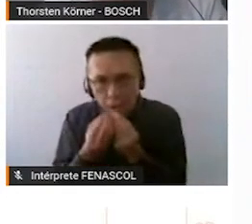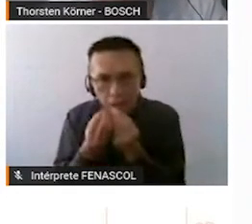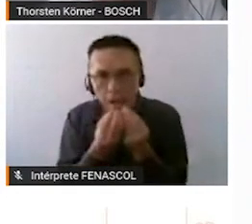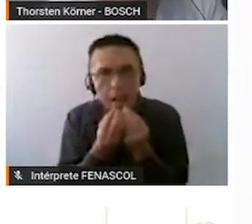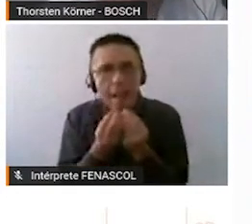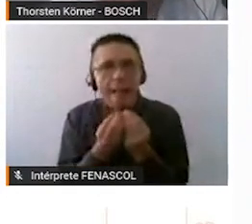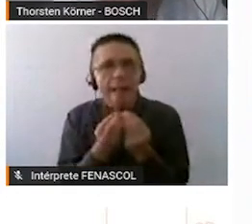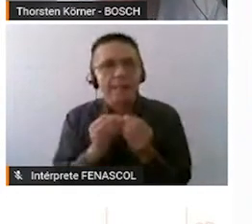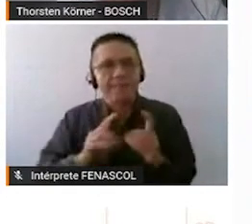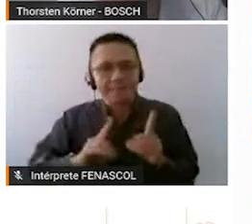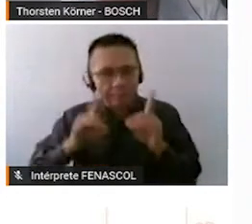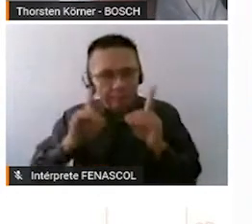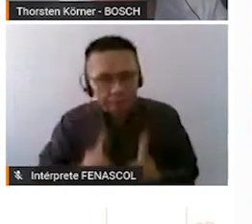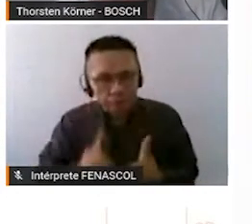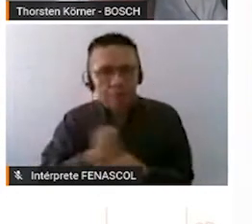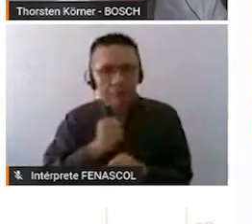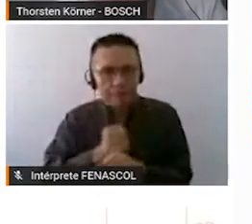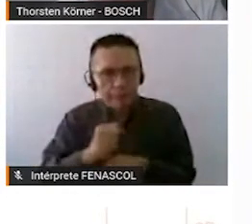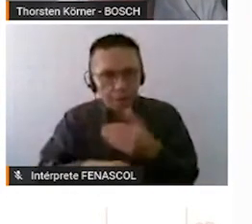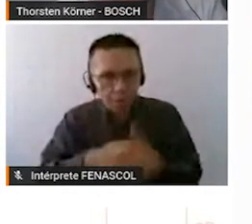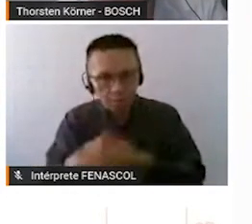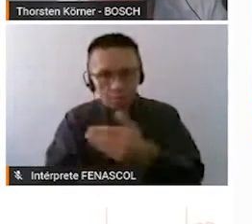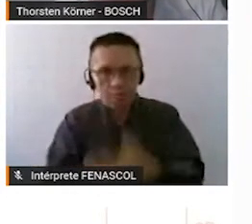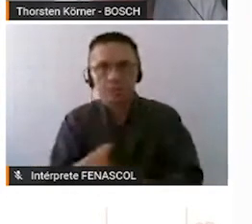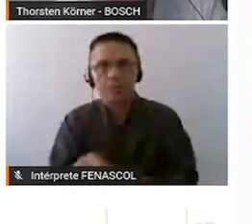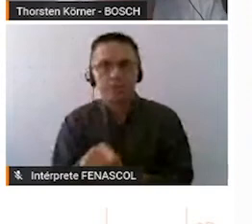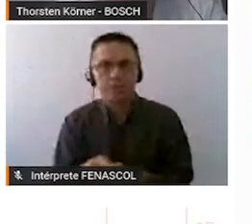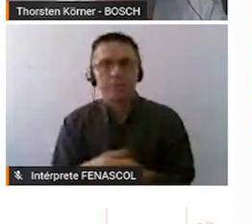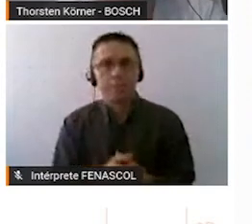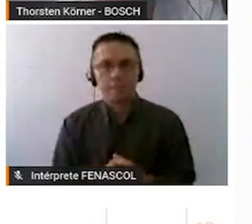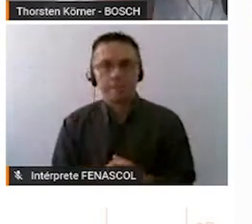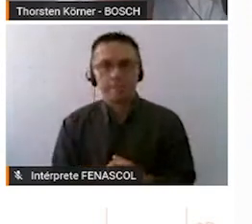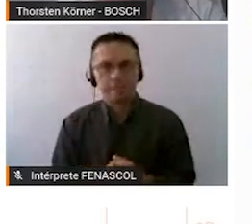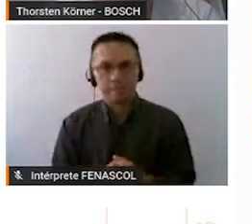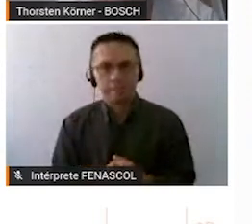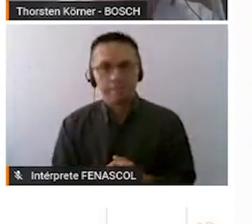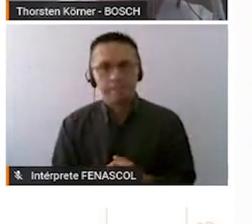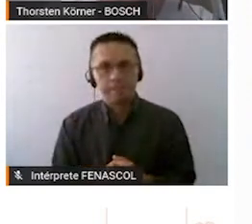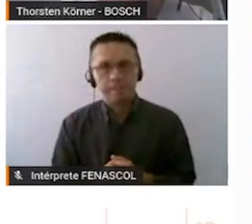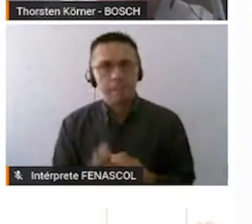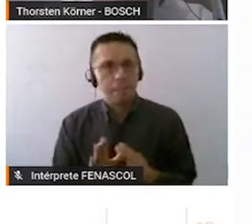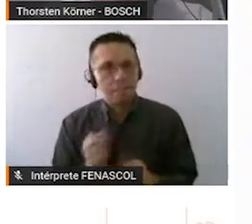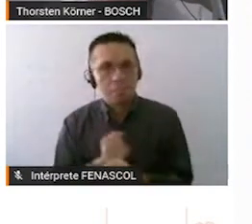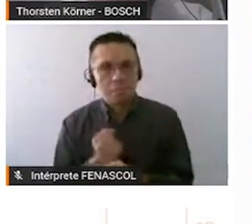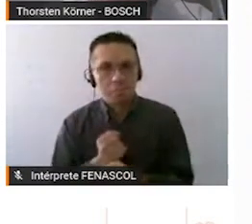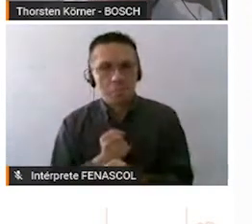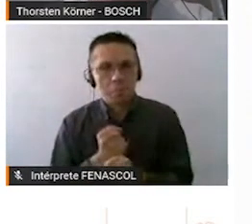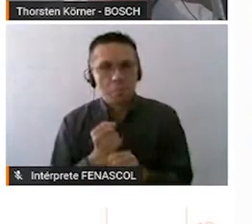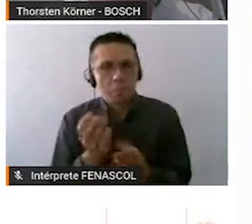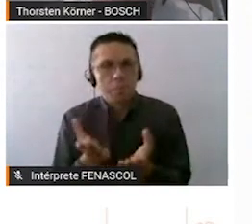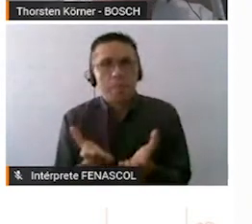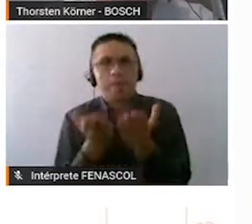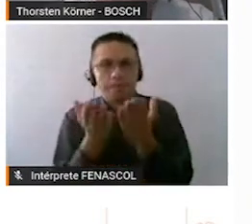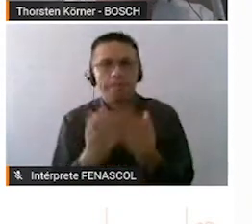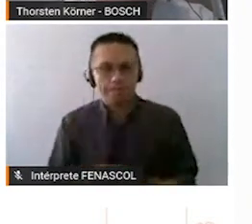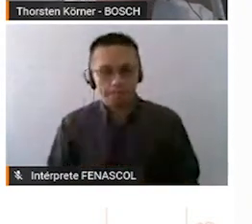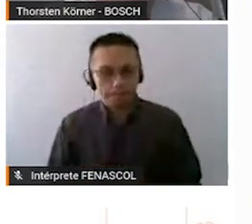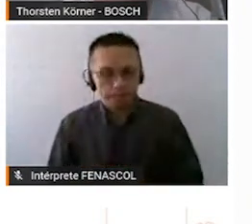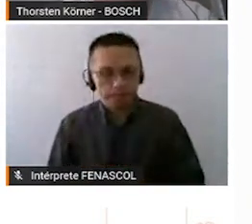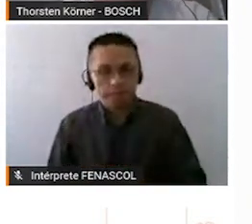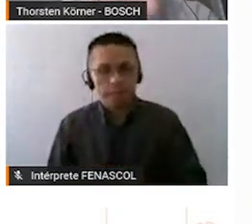de lograr el mejor avance y el mejor resultado para la industria.